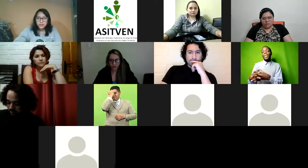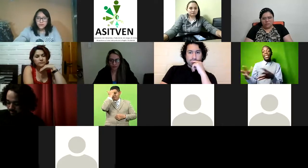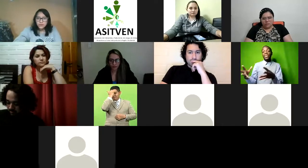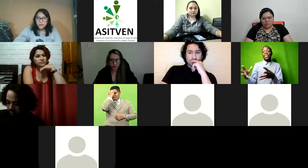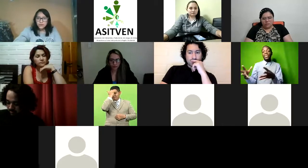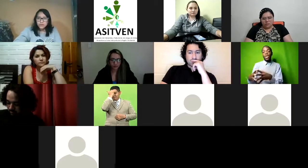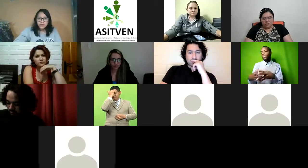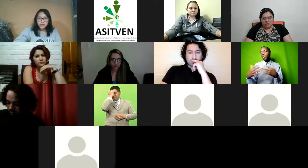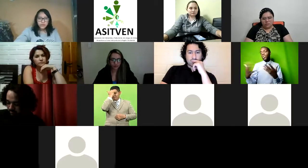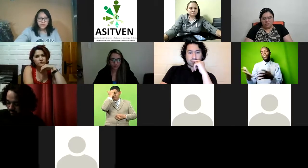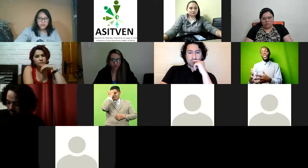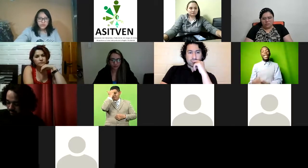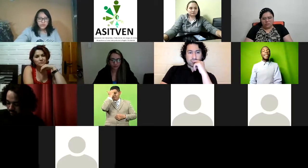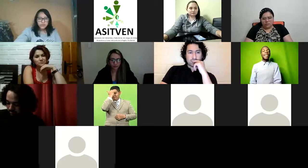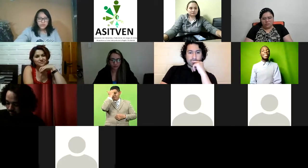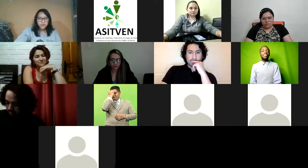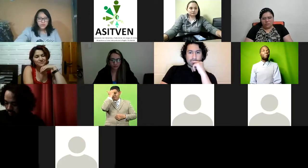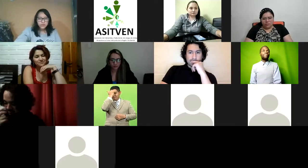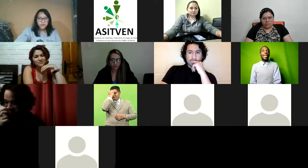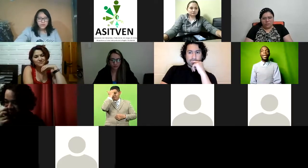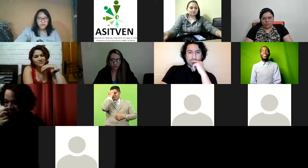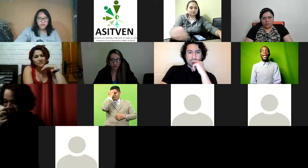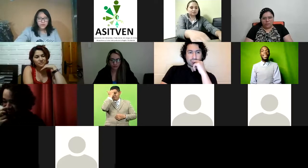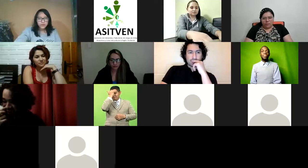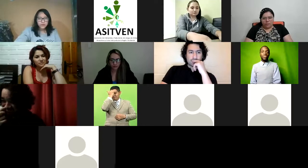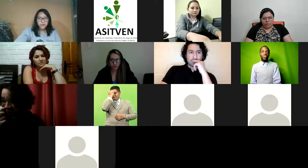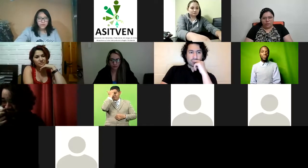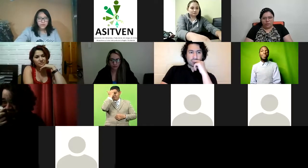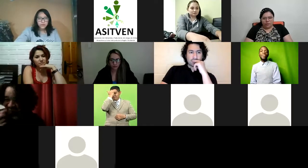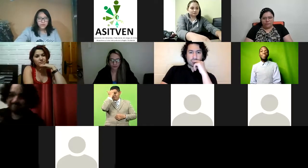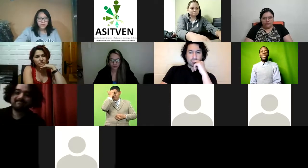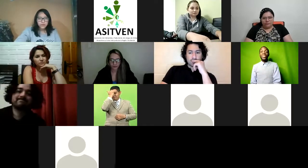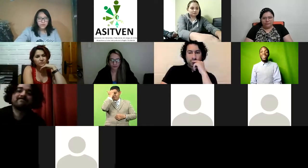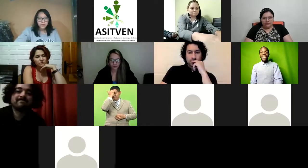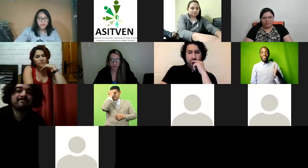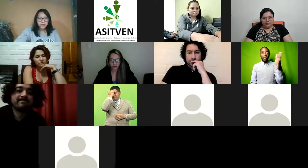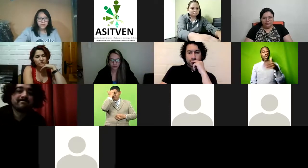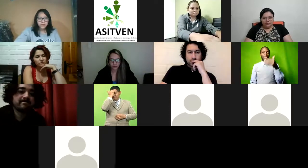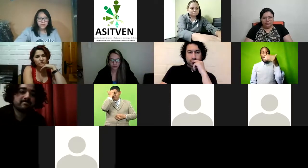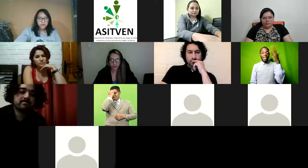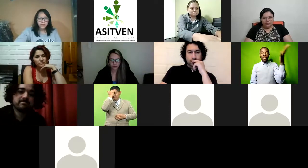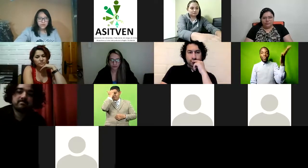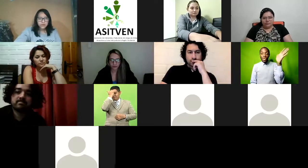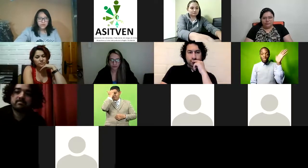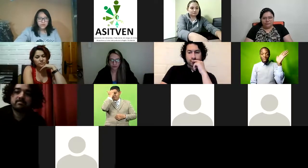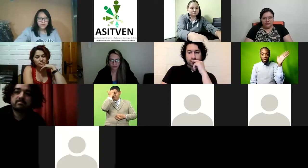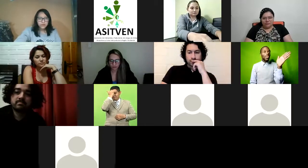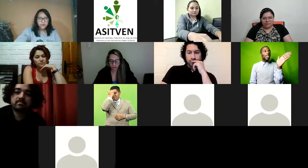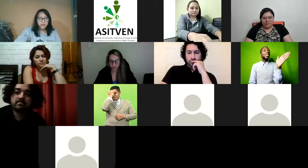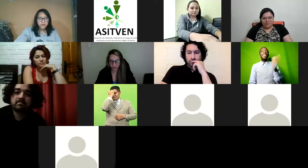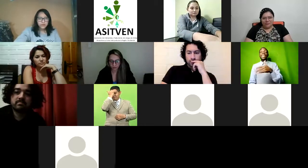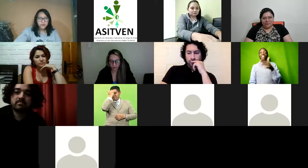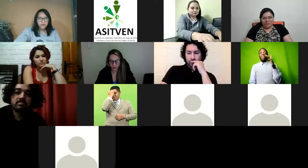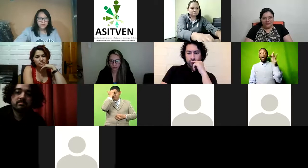hablar inglés, por ejemplo, o usar el inglés en temas académicos. Pero vete, cuando uno viaja a Estados Unidos, por ejemplo, no